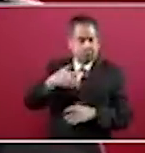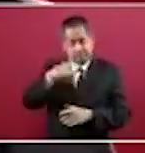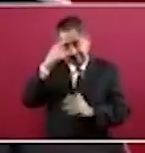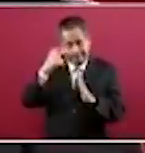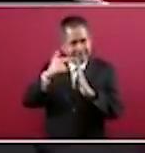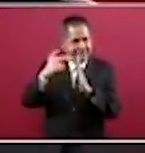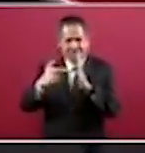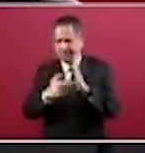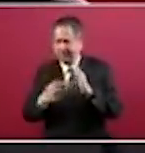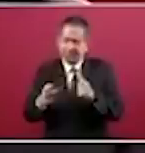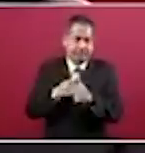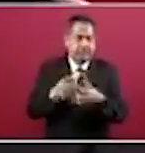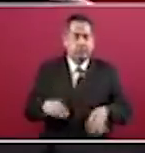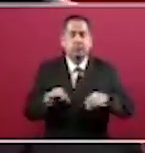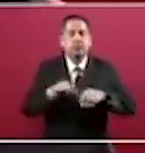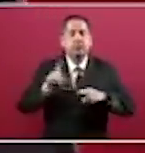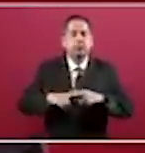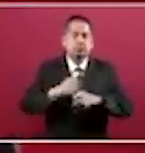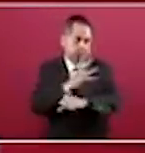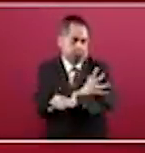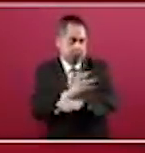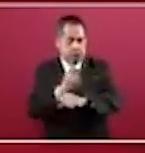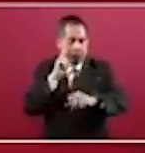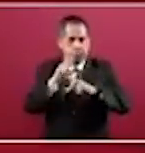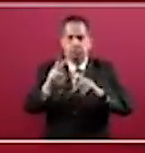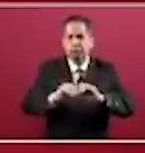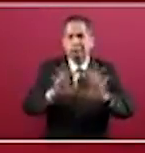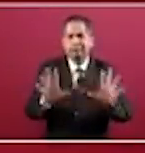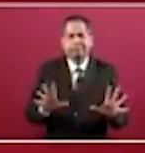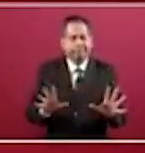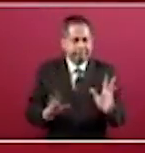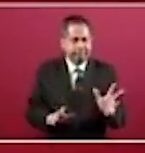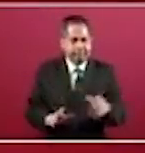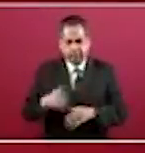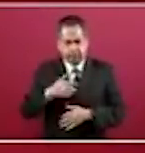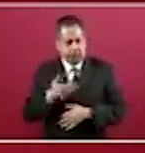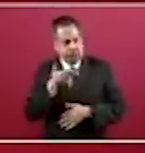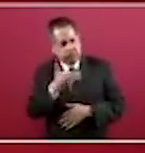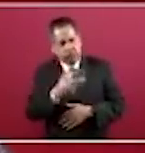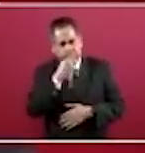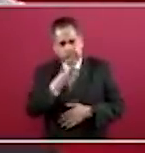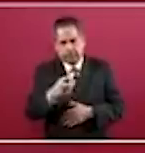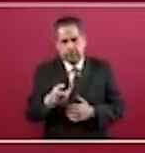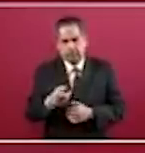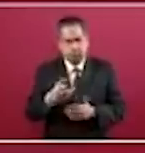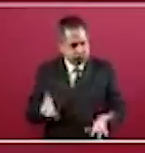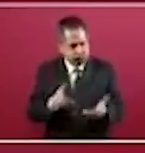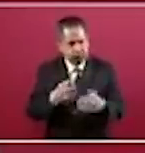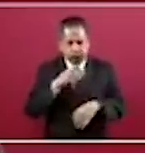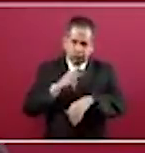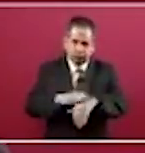oro de la democracia es la transparencia. De todas maneras, yo le diría, o sea,